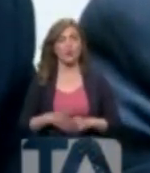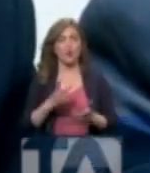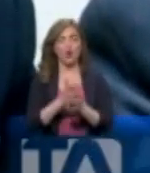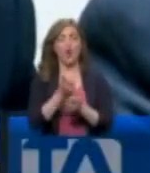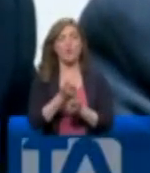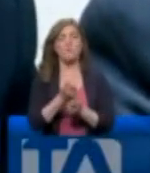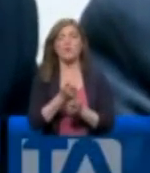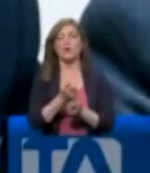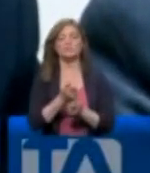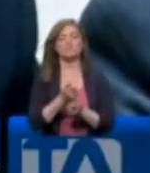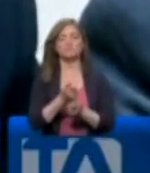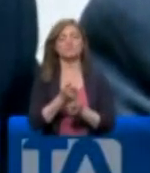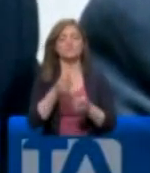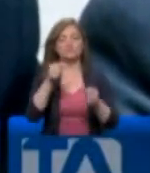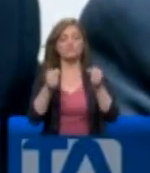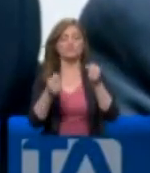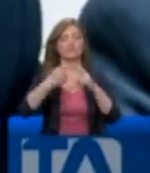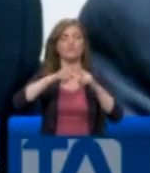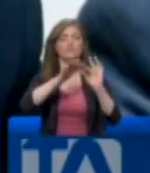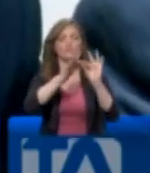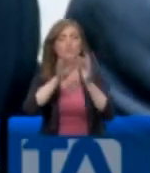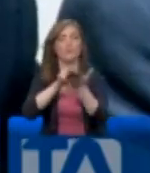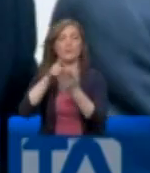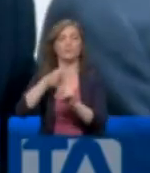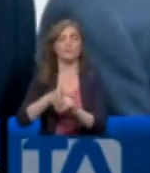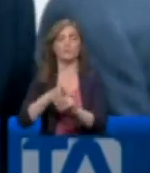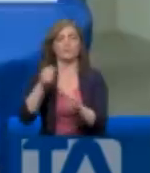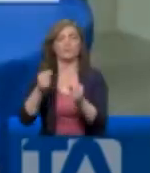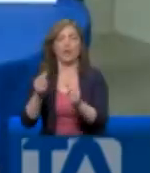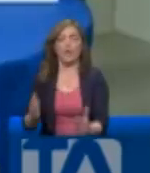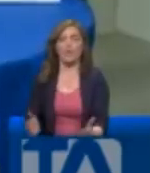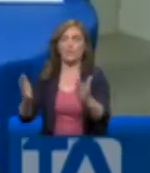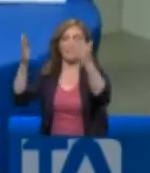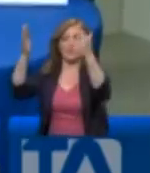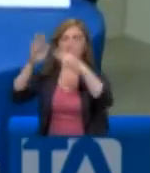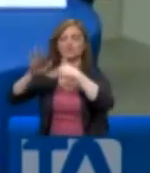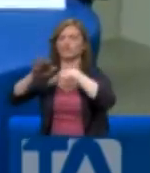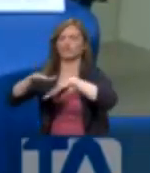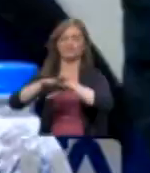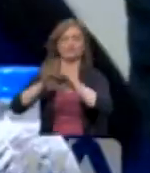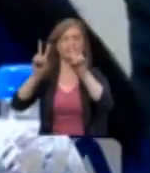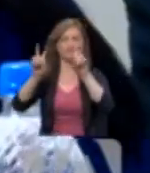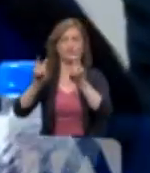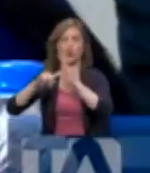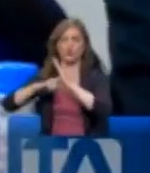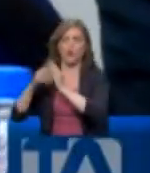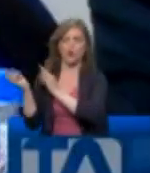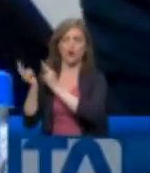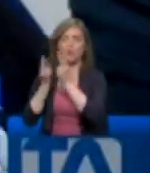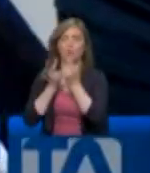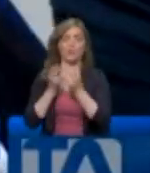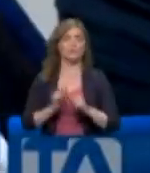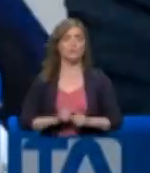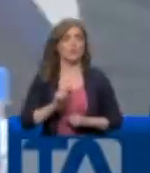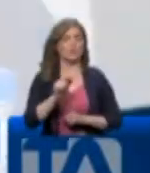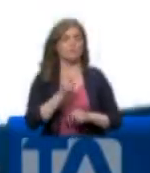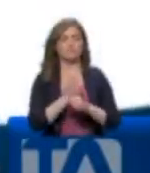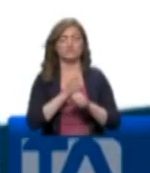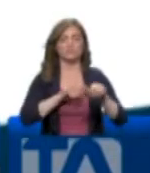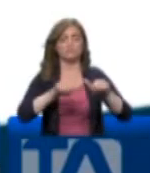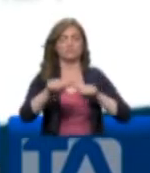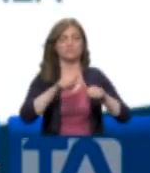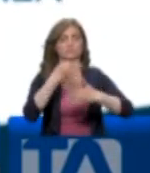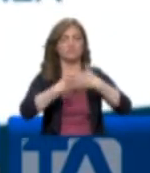Corte Constitucional, sobre el alquiler y el mantenimiento de los edificios. Mientras esto se resuelve, ellos siguen actuando. Han